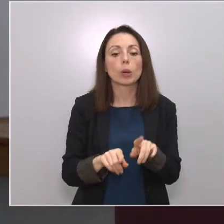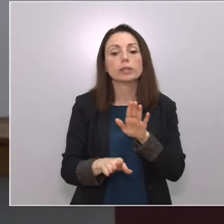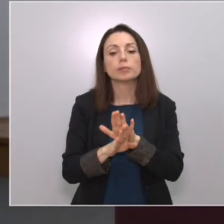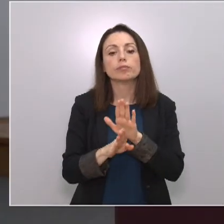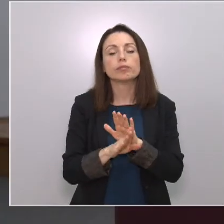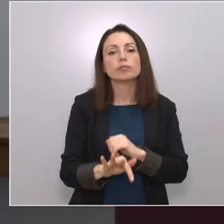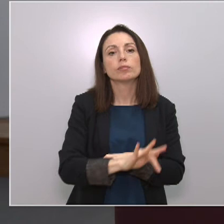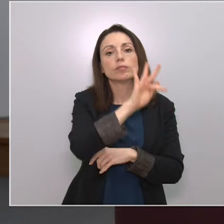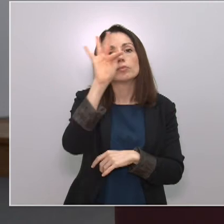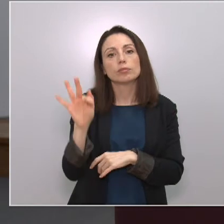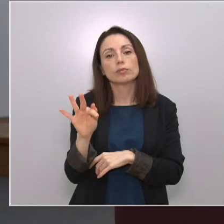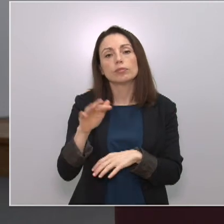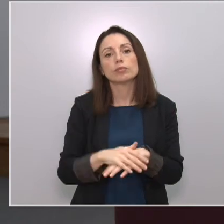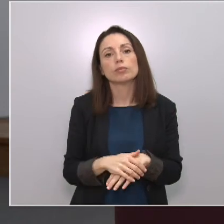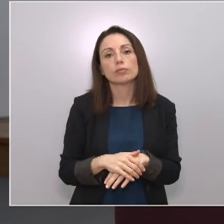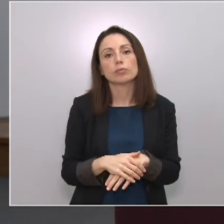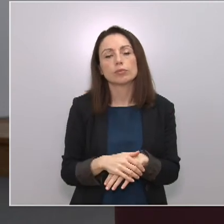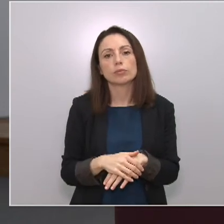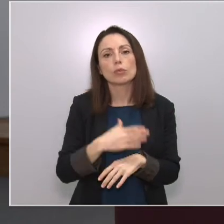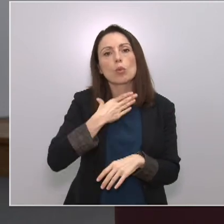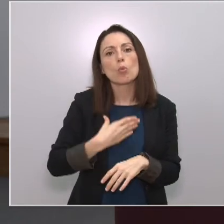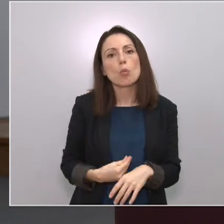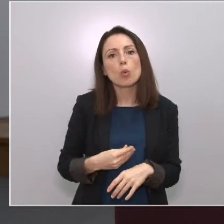Continuamos. Tiene la palabra ahora Fernando Abad, de Murcia Plaza.